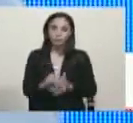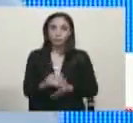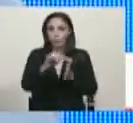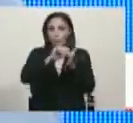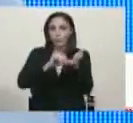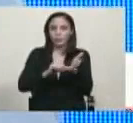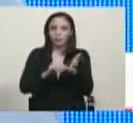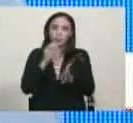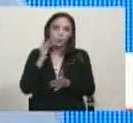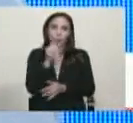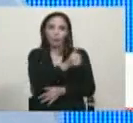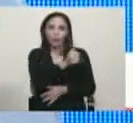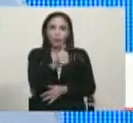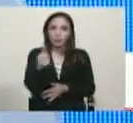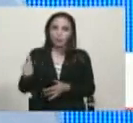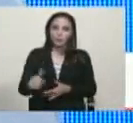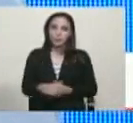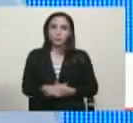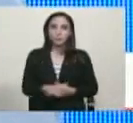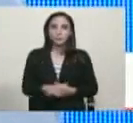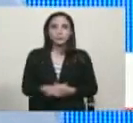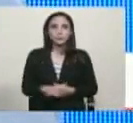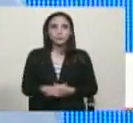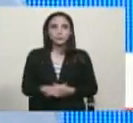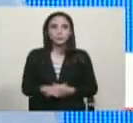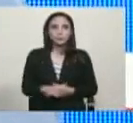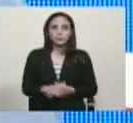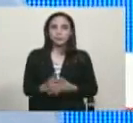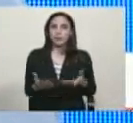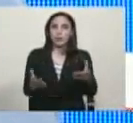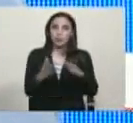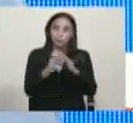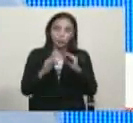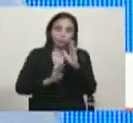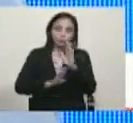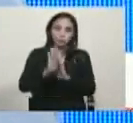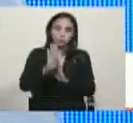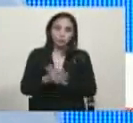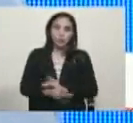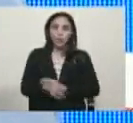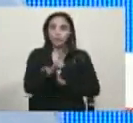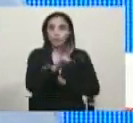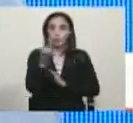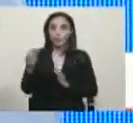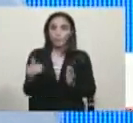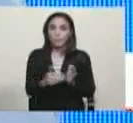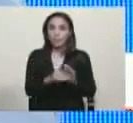quirúrgica y llevaría a la bicoca de